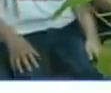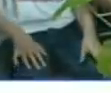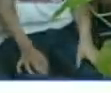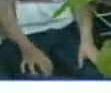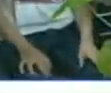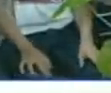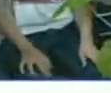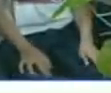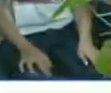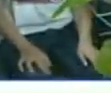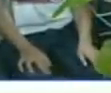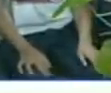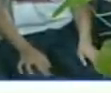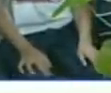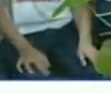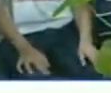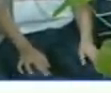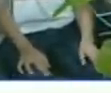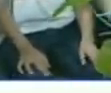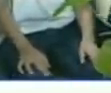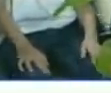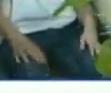hoy para nosotros es una realidad.